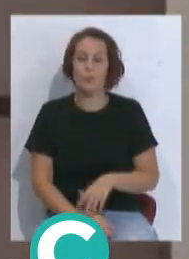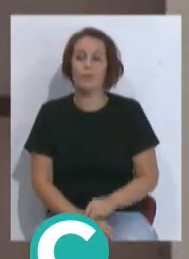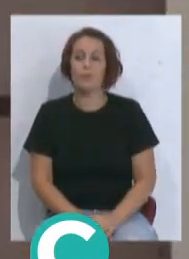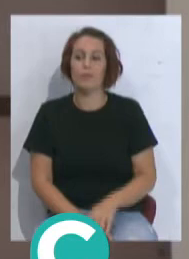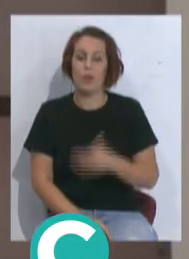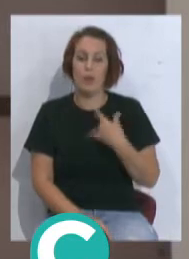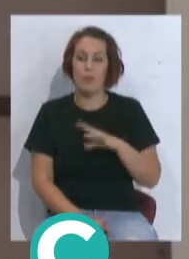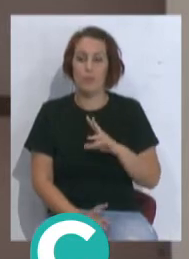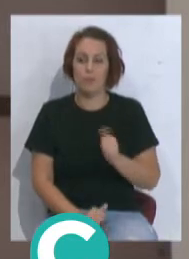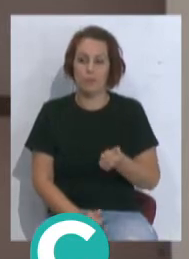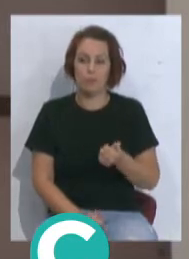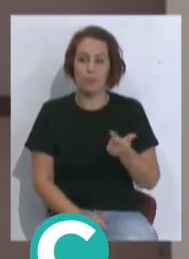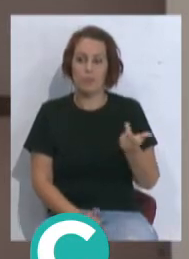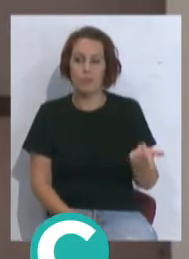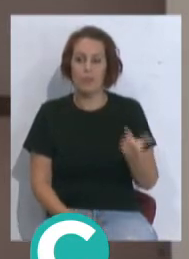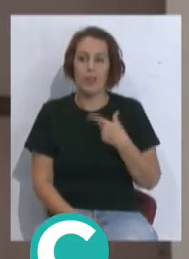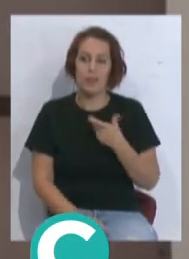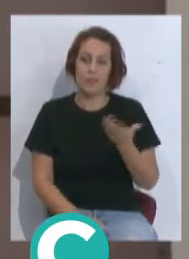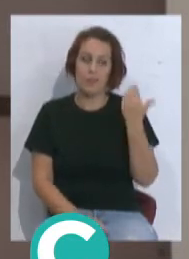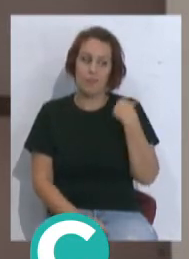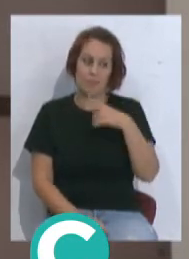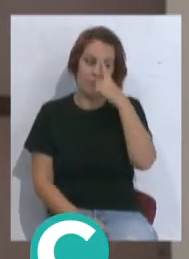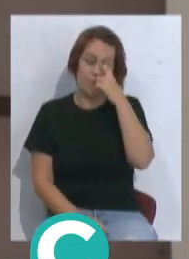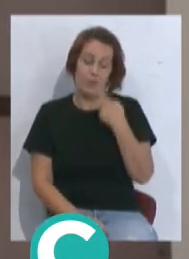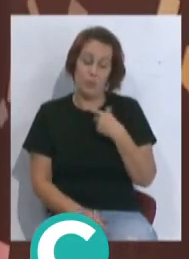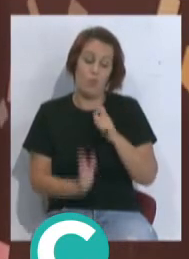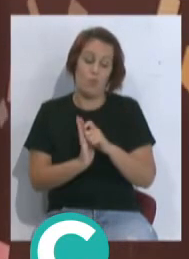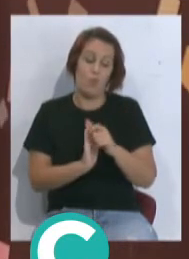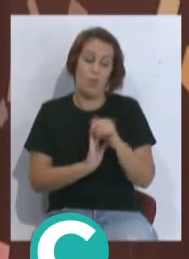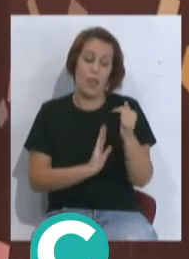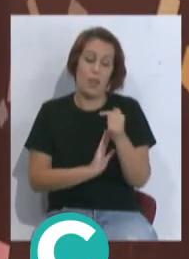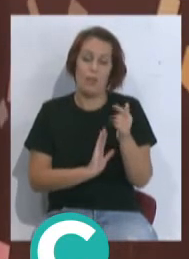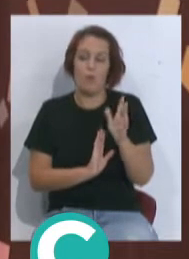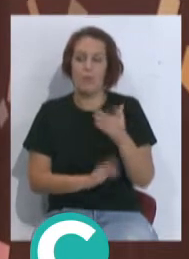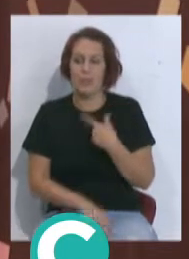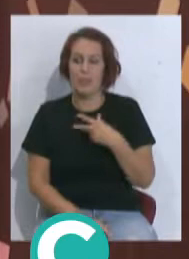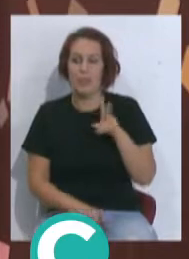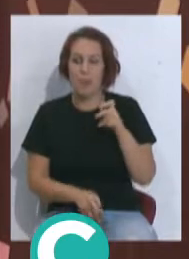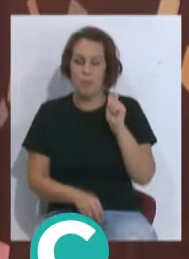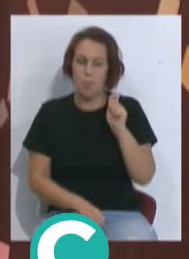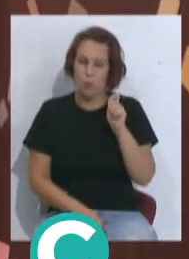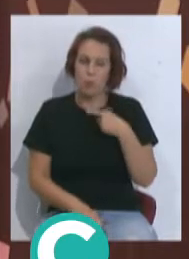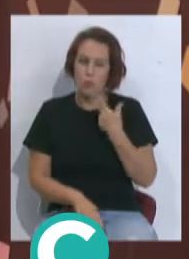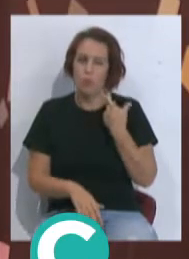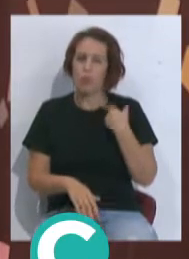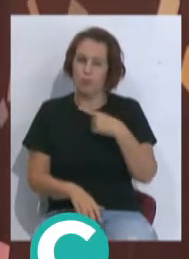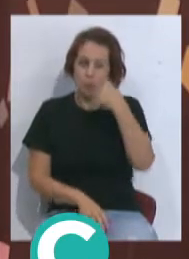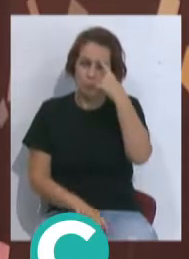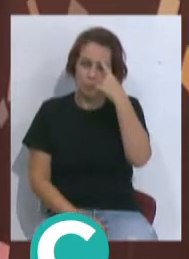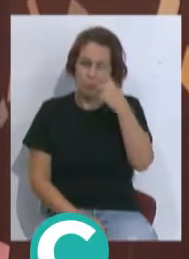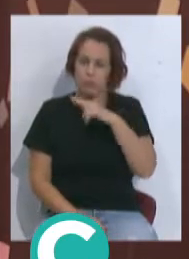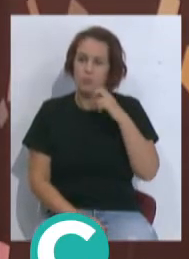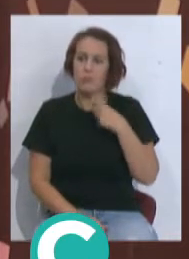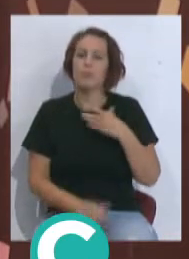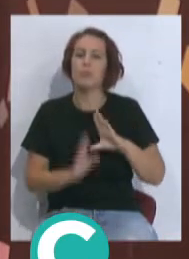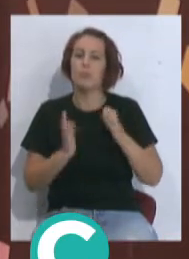Sí, le montó muy mal el cuplé aquel, ¿no? ¿Cómo se guardan los temas de las puntuaciones? Me llama un montón la atención, desde luego. En